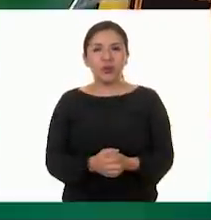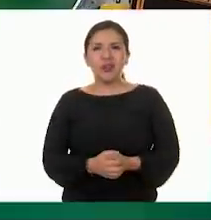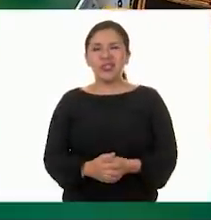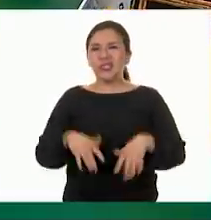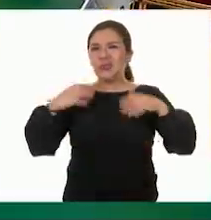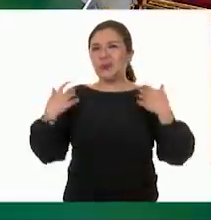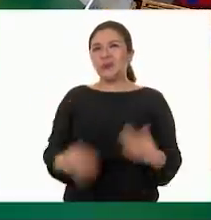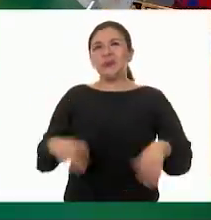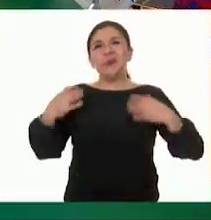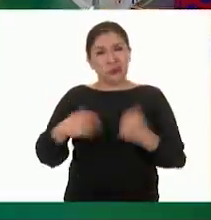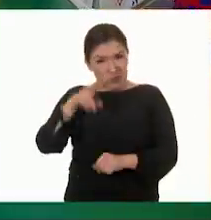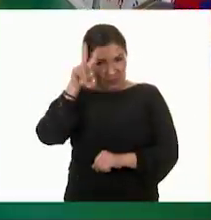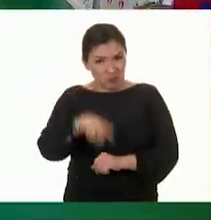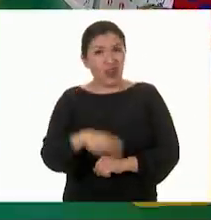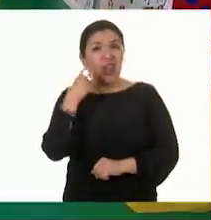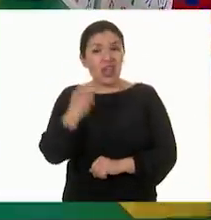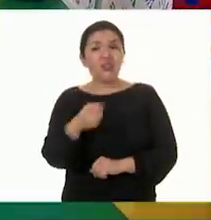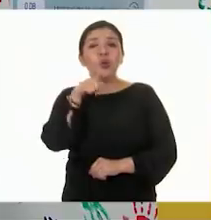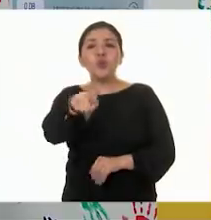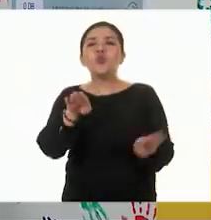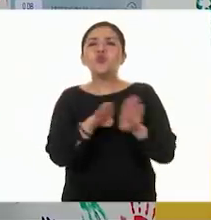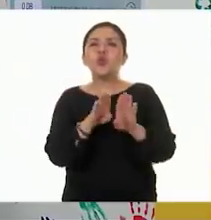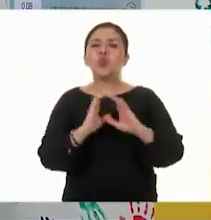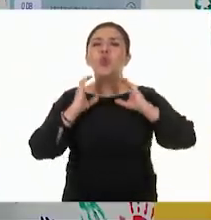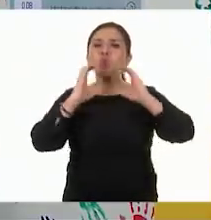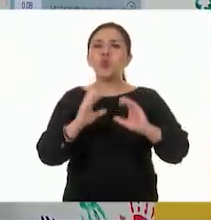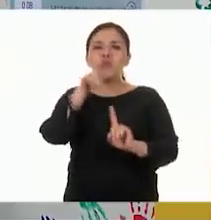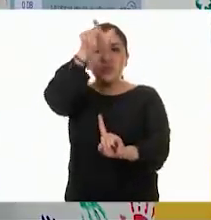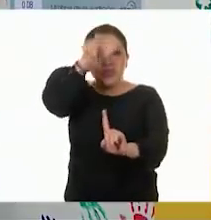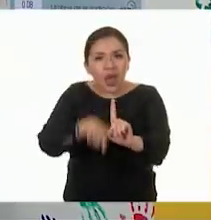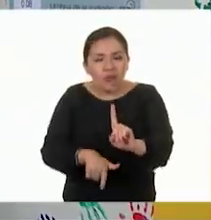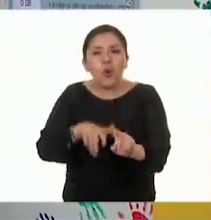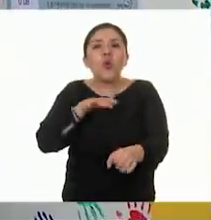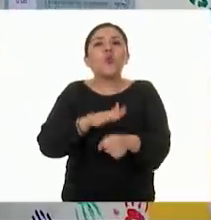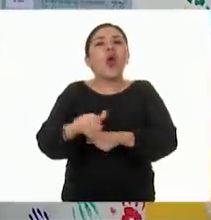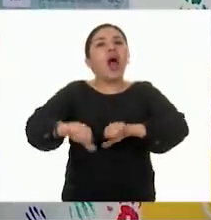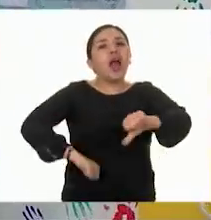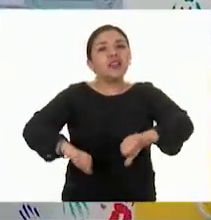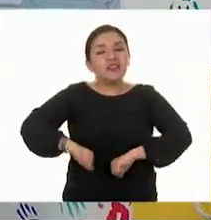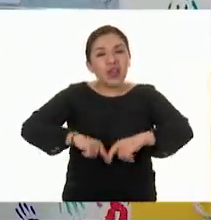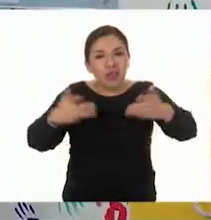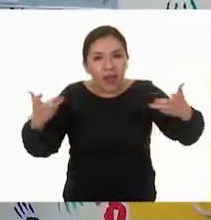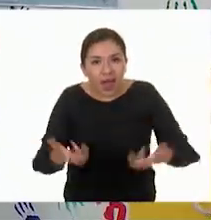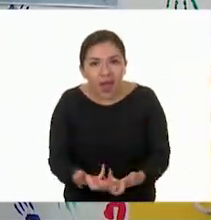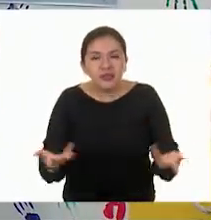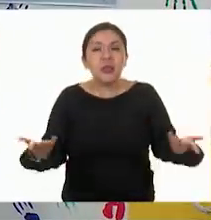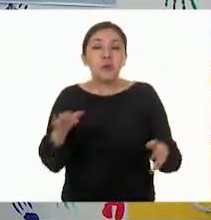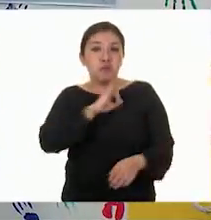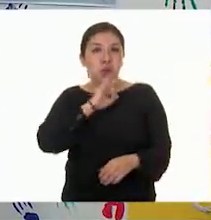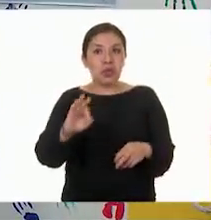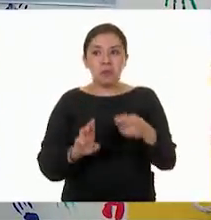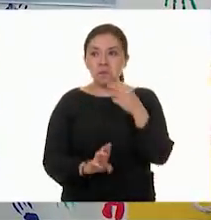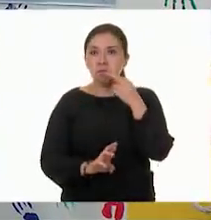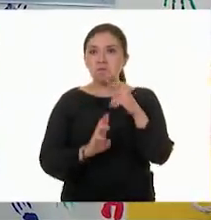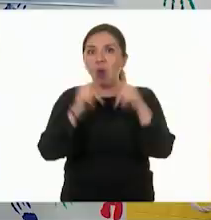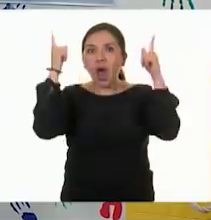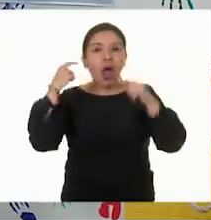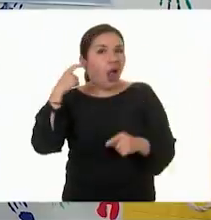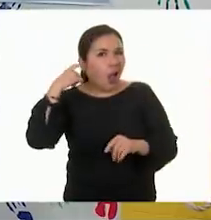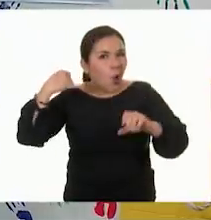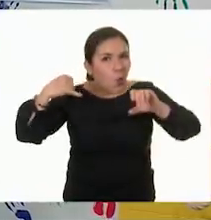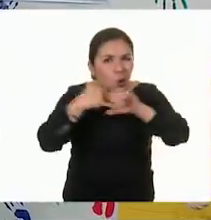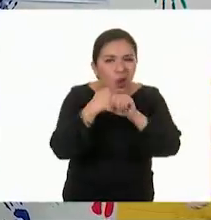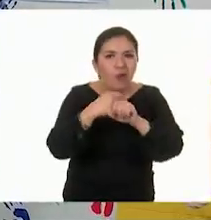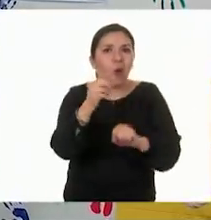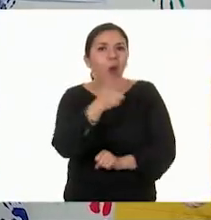¡Órale! Entonces, tiene mucho que ver el cómo nos cuidamos, las acciones que hacemos, porque podemos romper un tímpano, causar una lesión